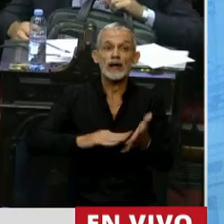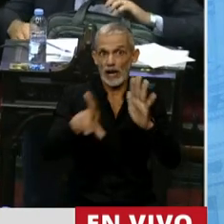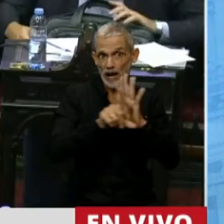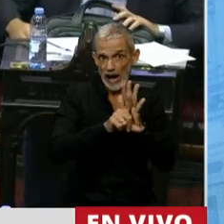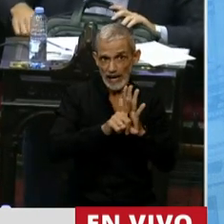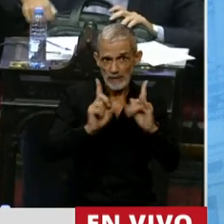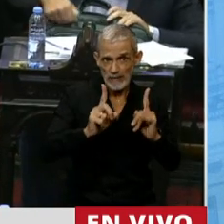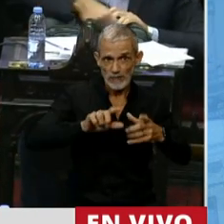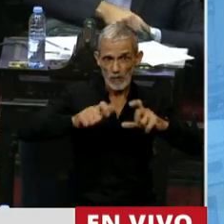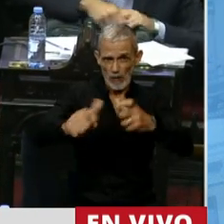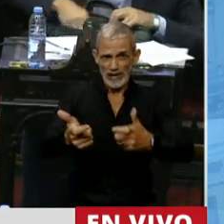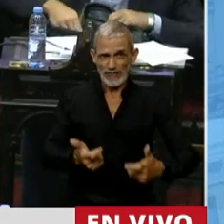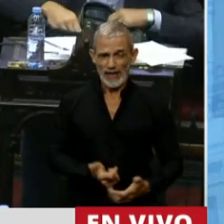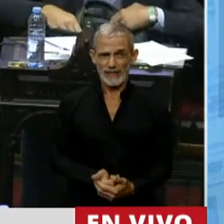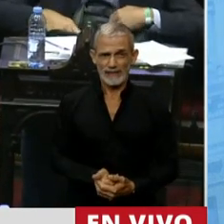movilidad.